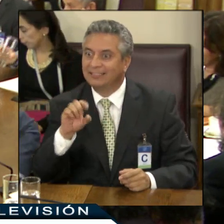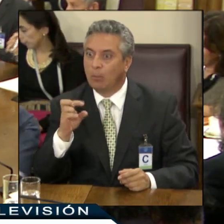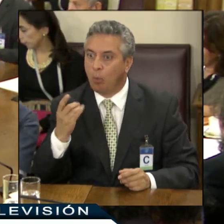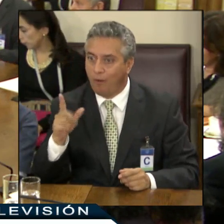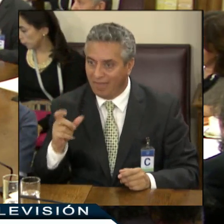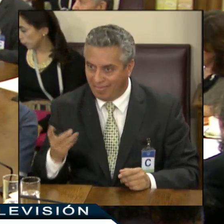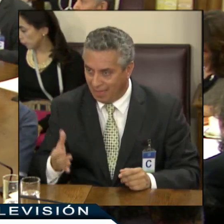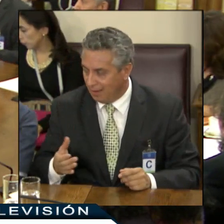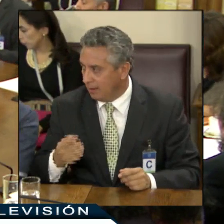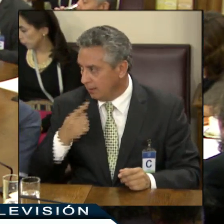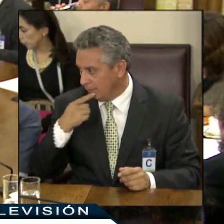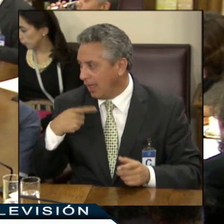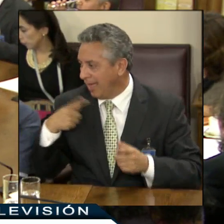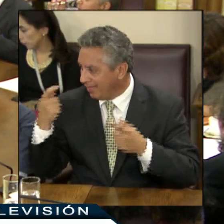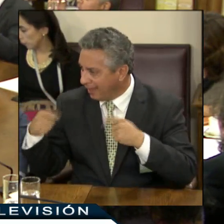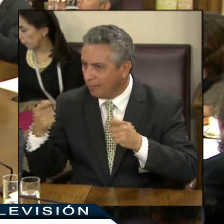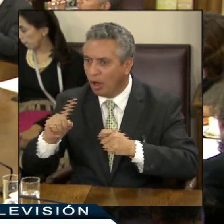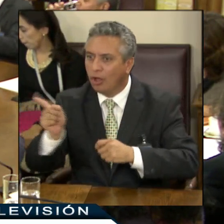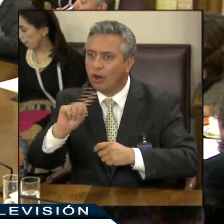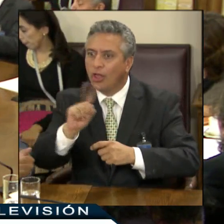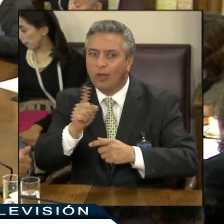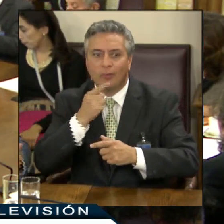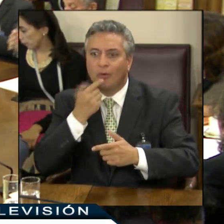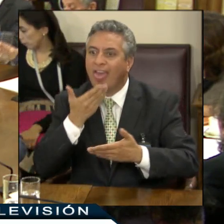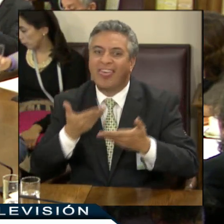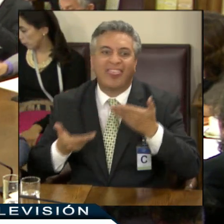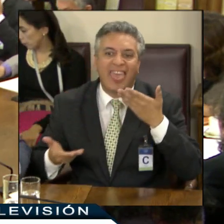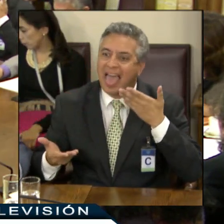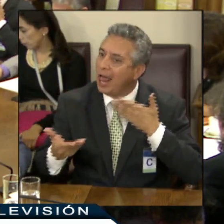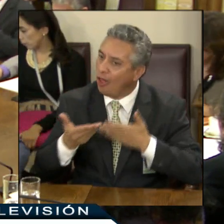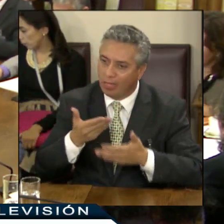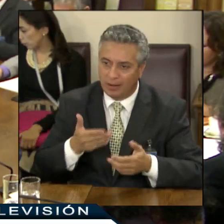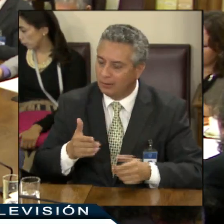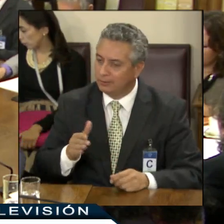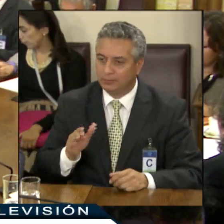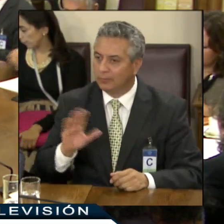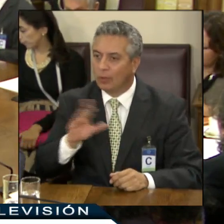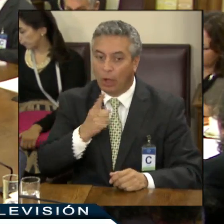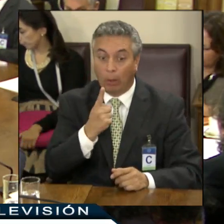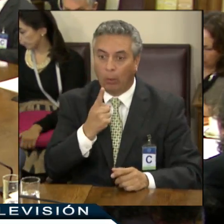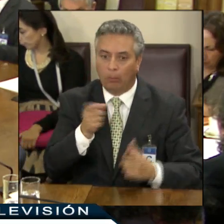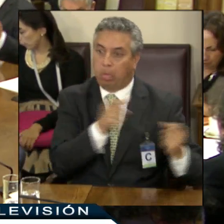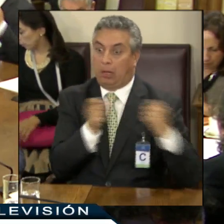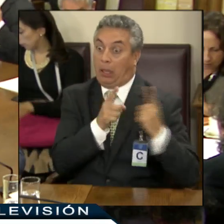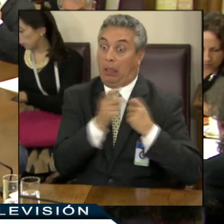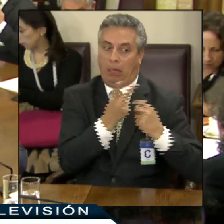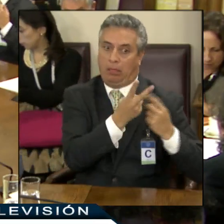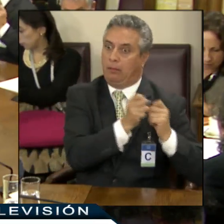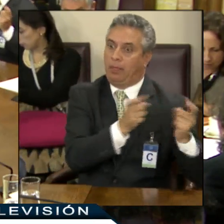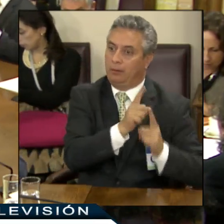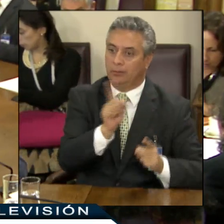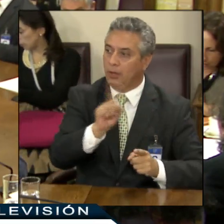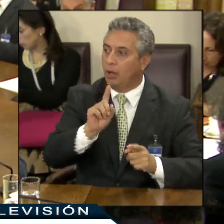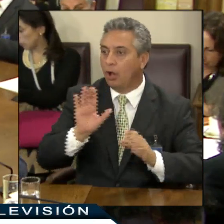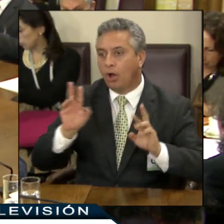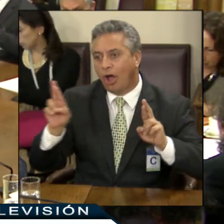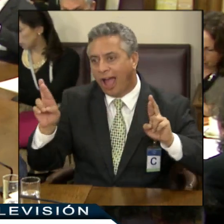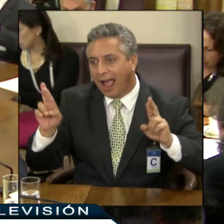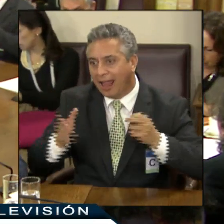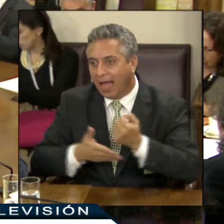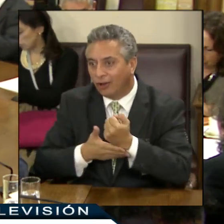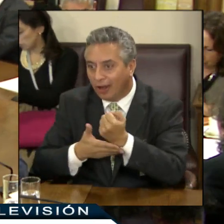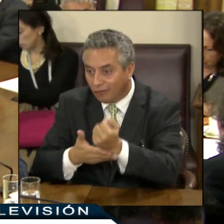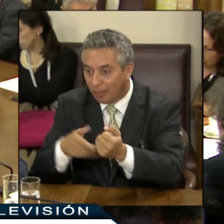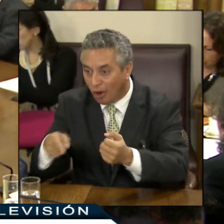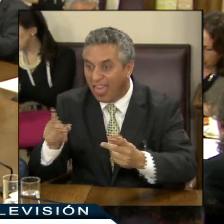Eh no tener un diálogo entre unos y otros sino que ojalá colaboremos con